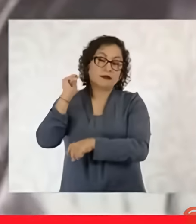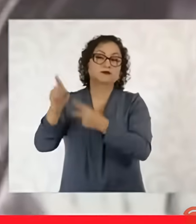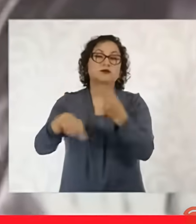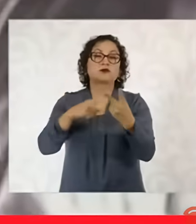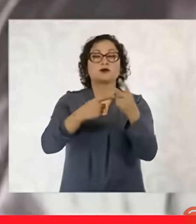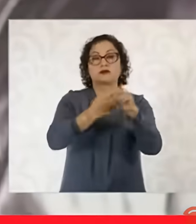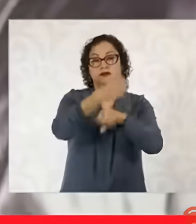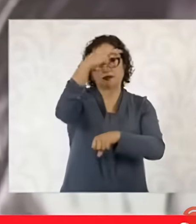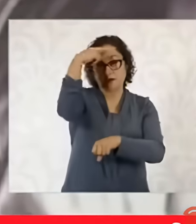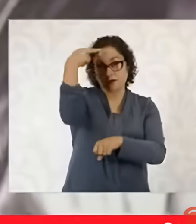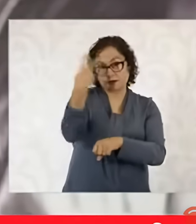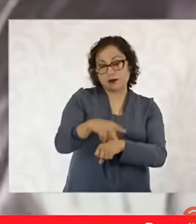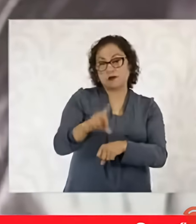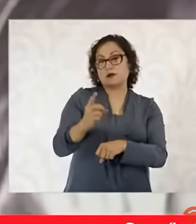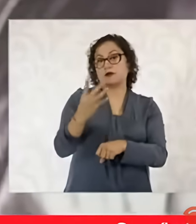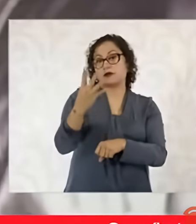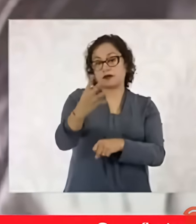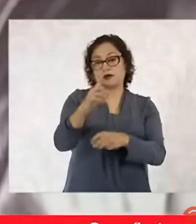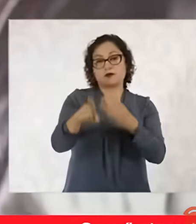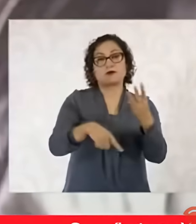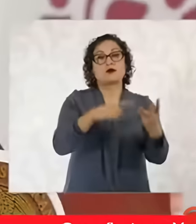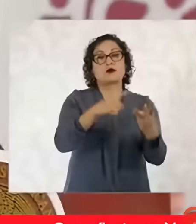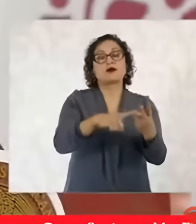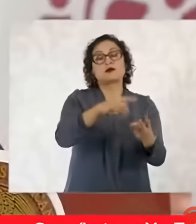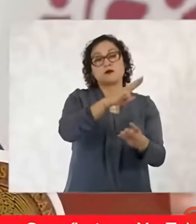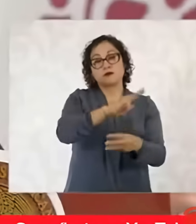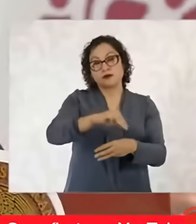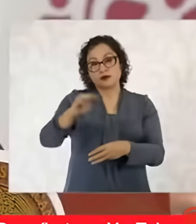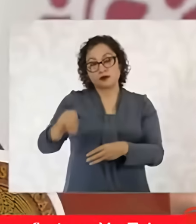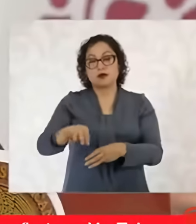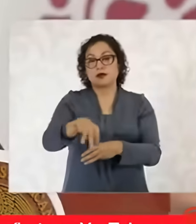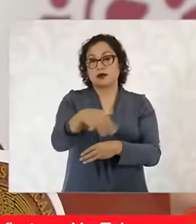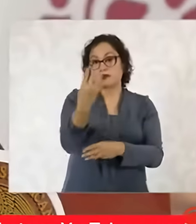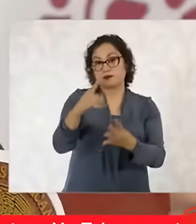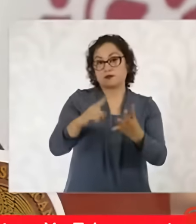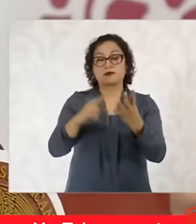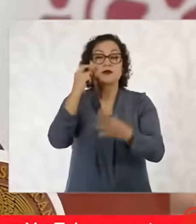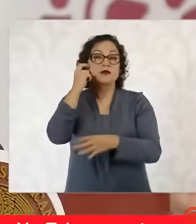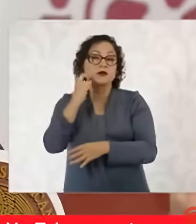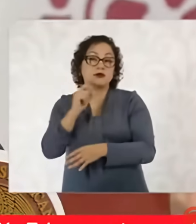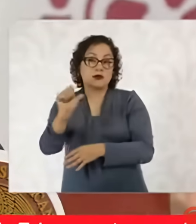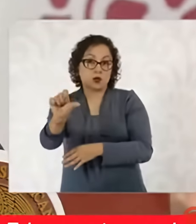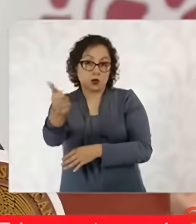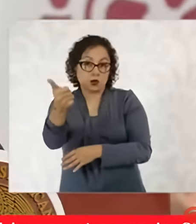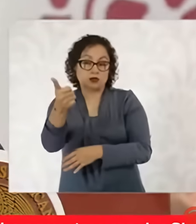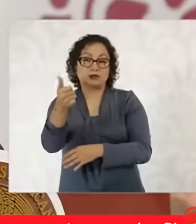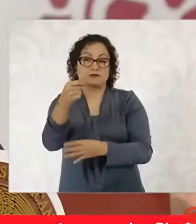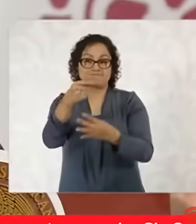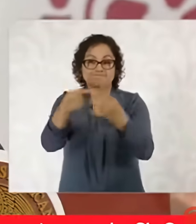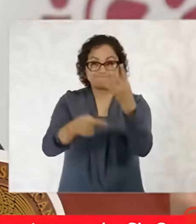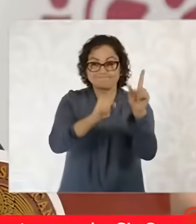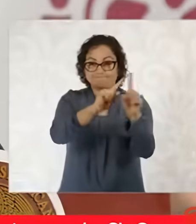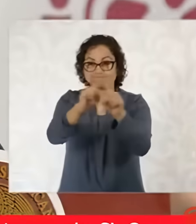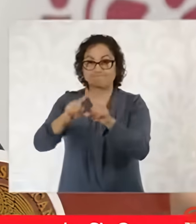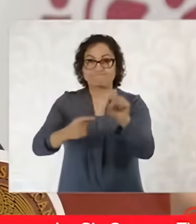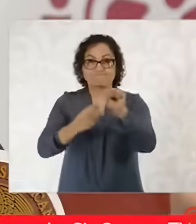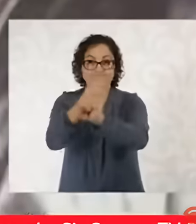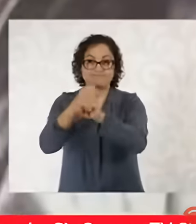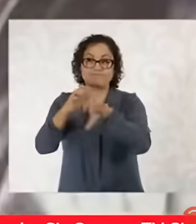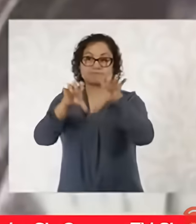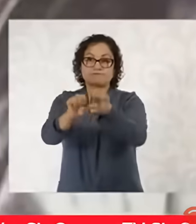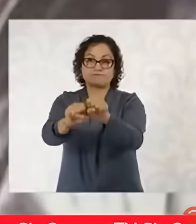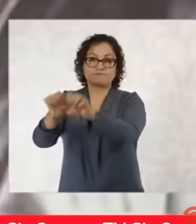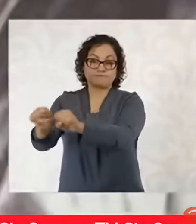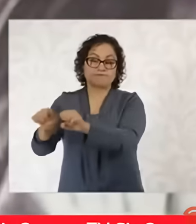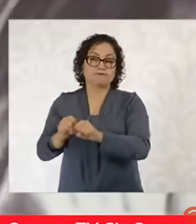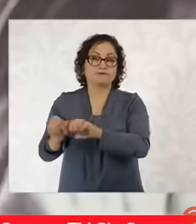con 34 detenidos, Michoacán con 14 detenidos y Guerrero con 11 detenidos. En las últimas semanas, en el Estado